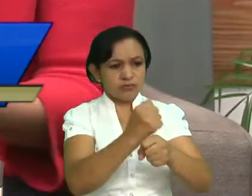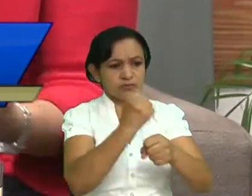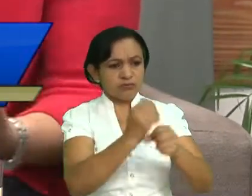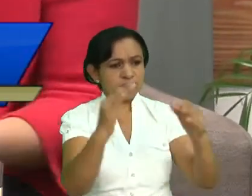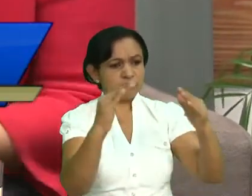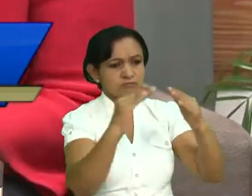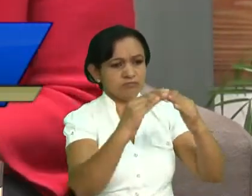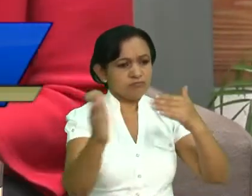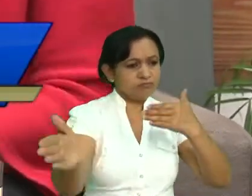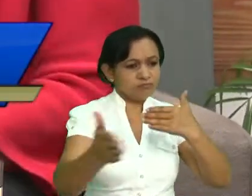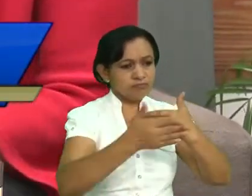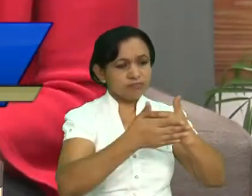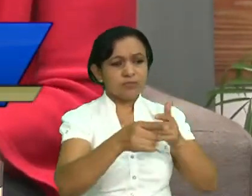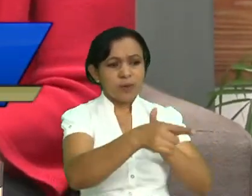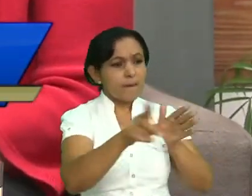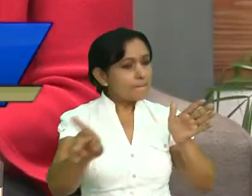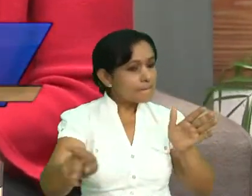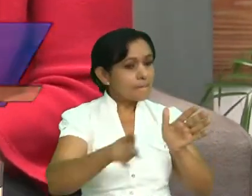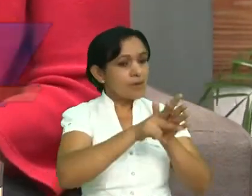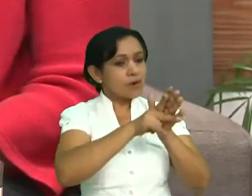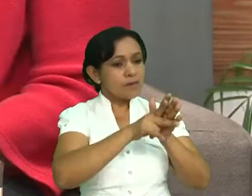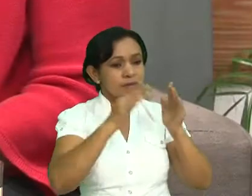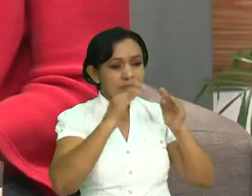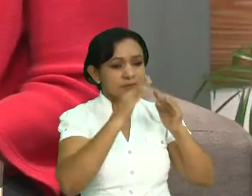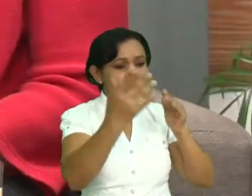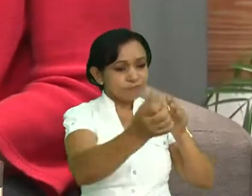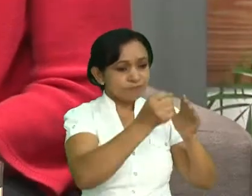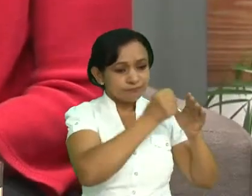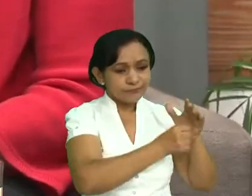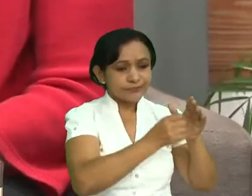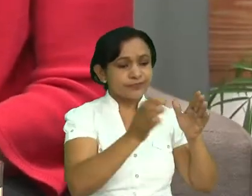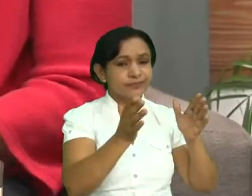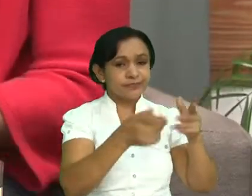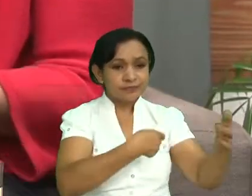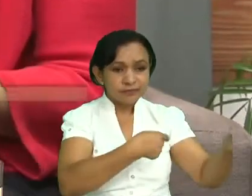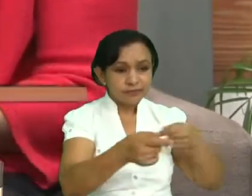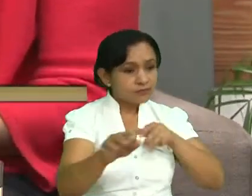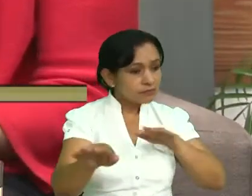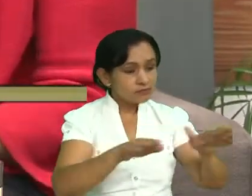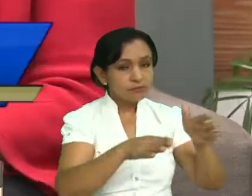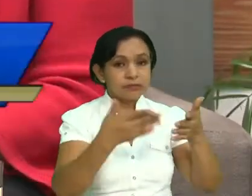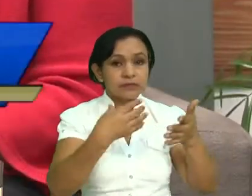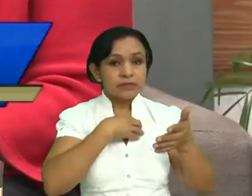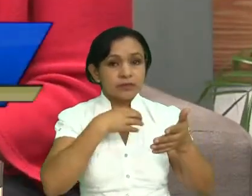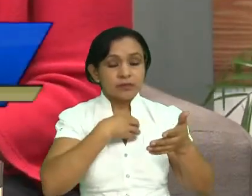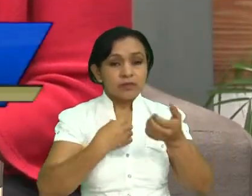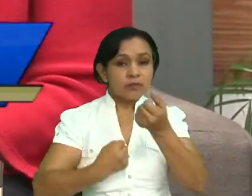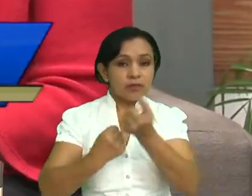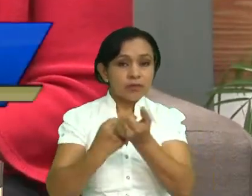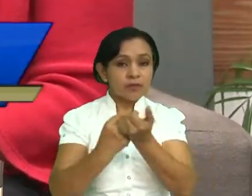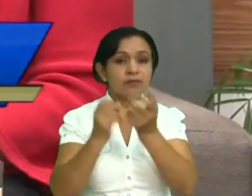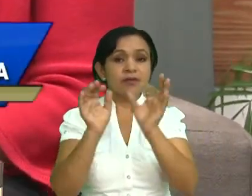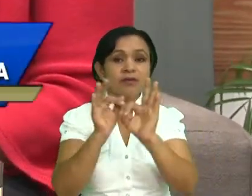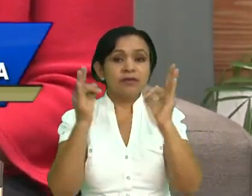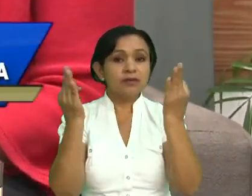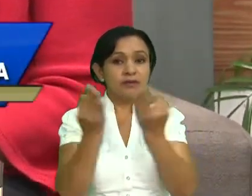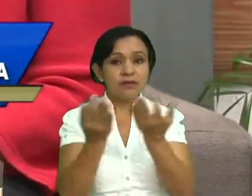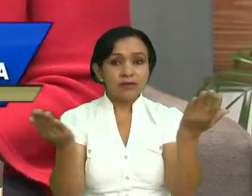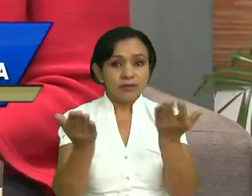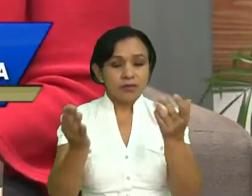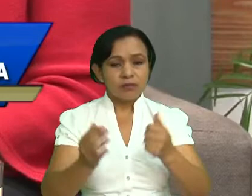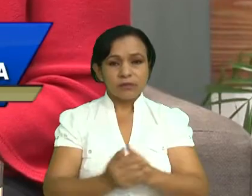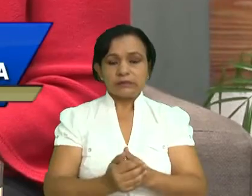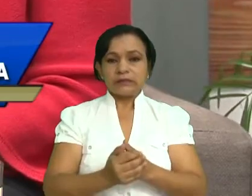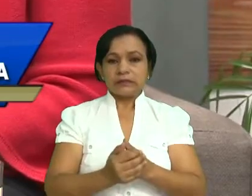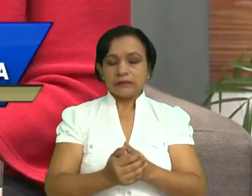o prohibirle, ¿verdad?, su actividad económica, si es lo que sostiene su hogar? Entonces no podemos, es más, hoy